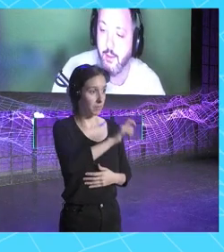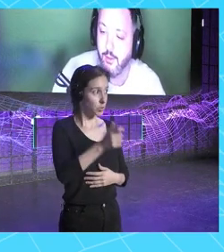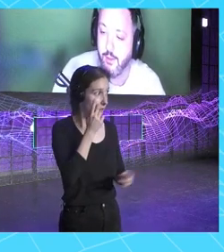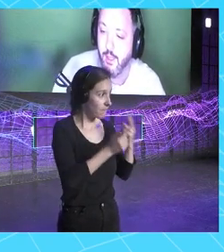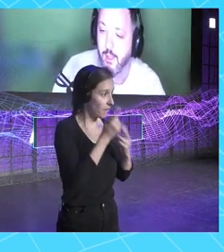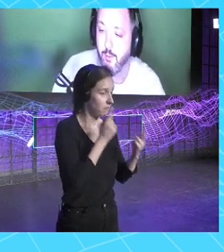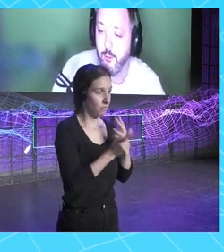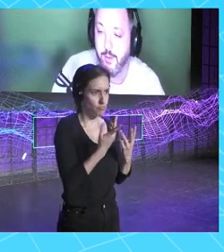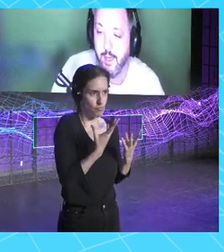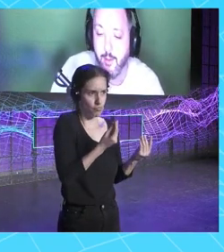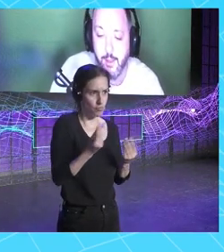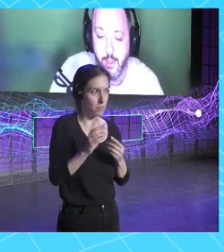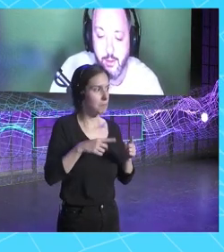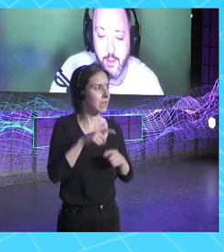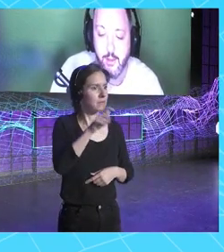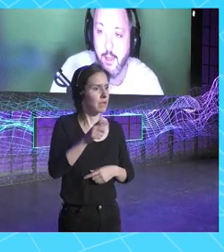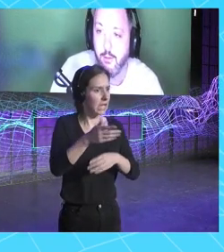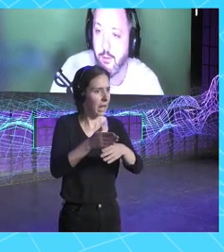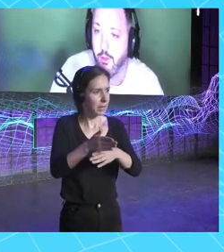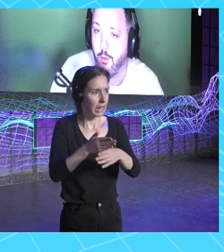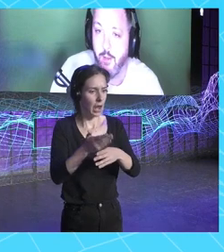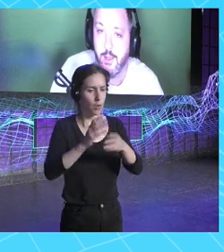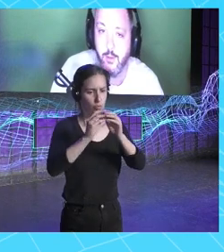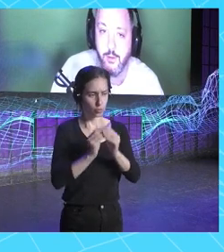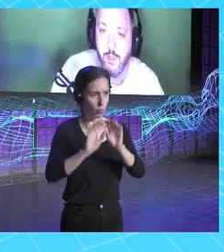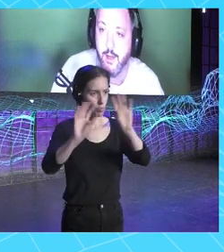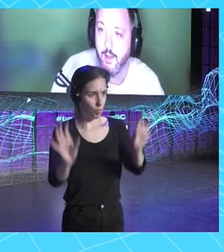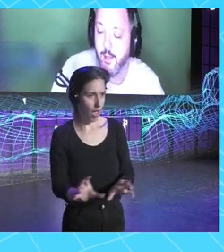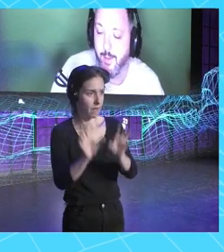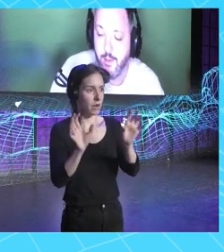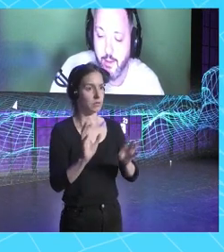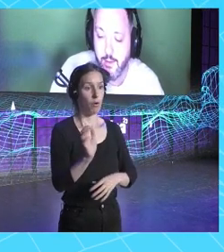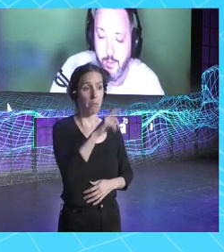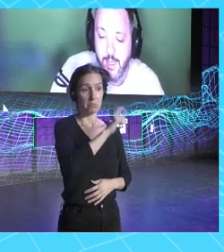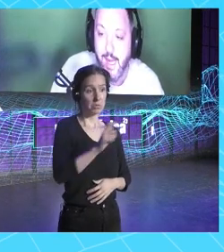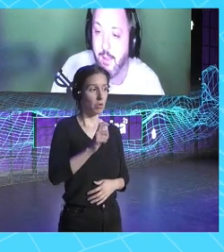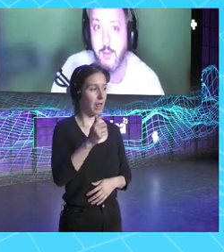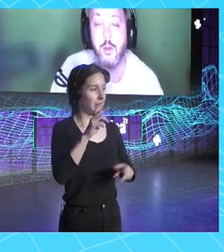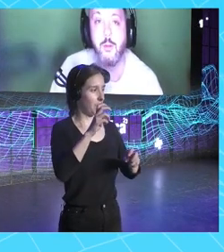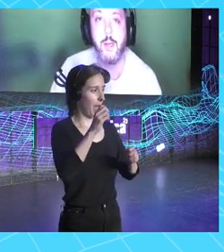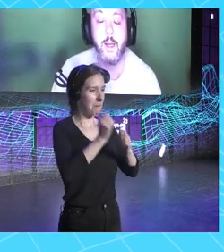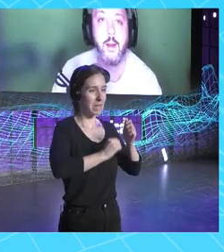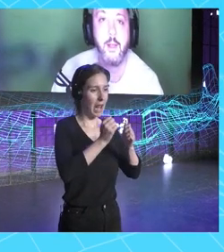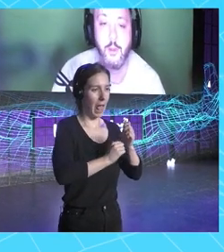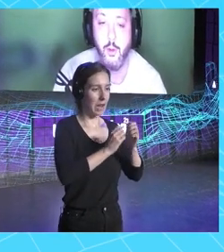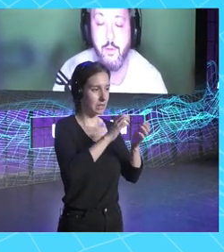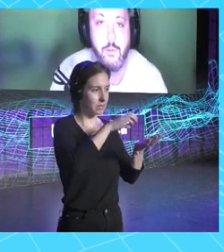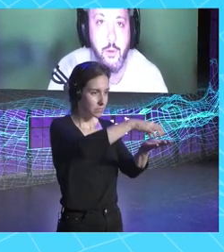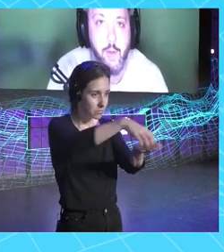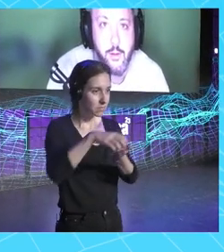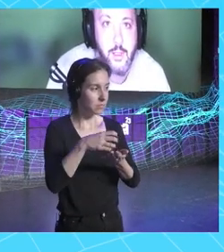viéndolos no podemos ver carpinteros gente construyendo muebles podemos ver apasionados de los minerales podemos ver